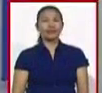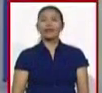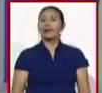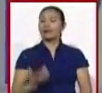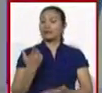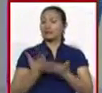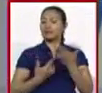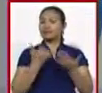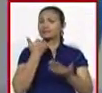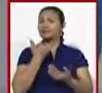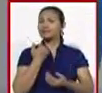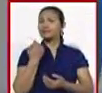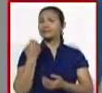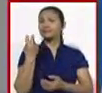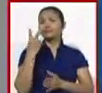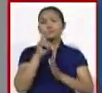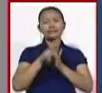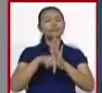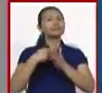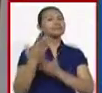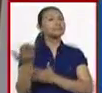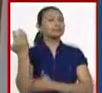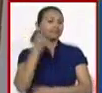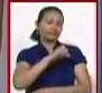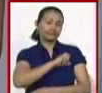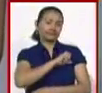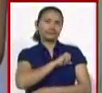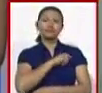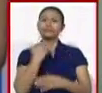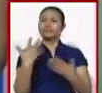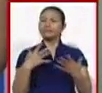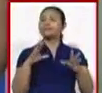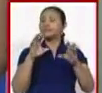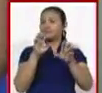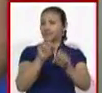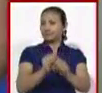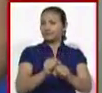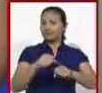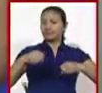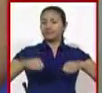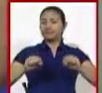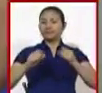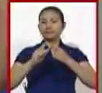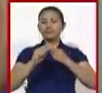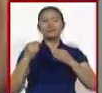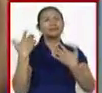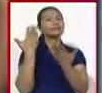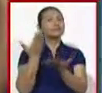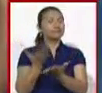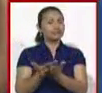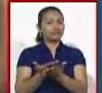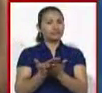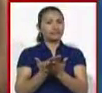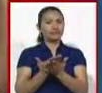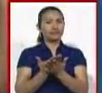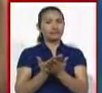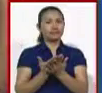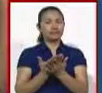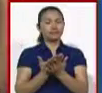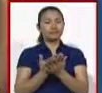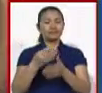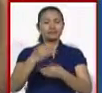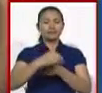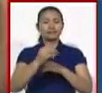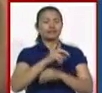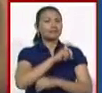¿Y qué es lo que sucedió hace un par de horas atrás? La policía tuvo que reprimir a los mototaxistas que llegaron justamente hasta el